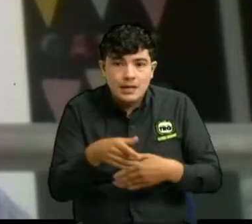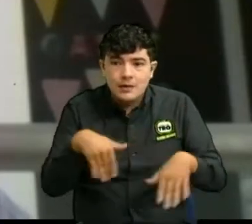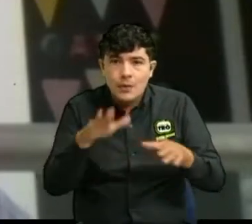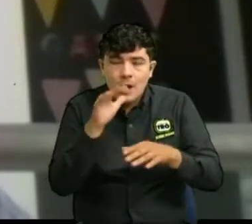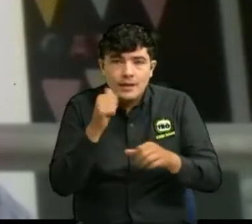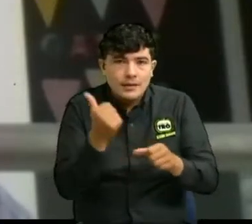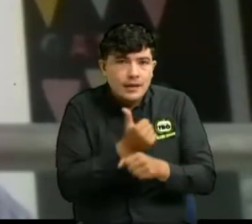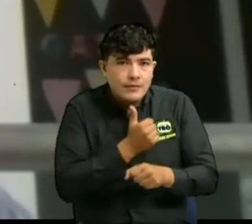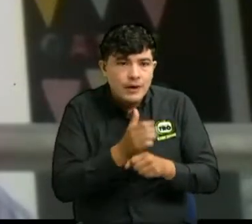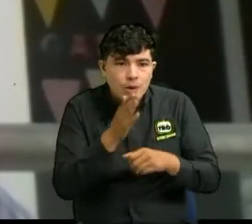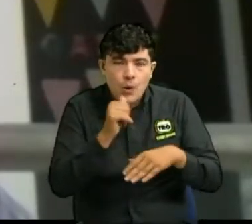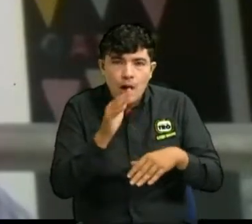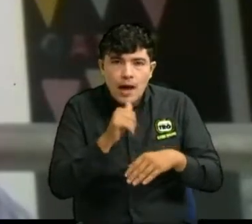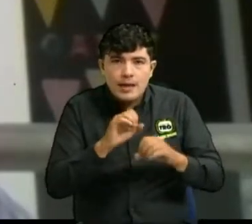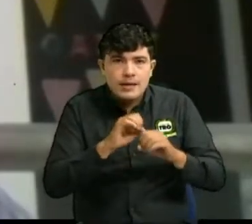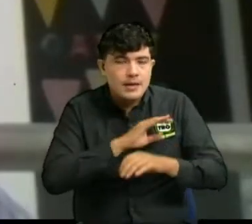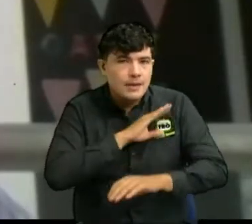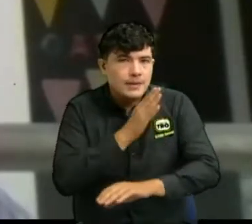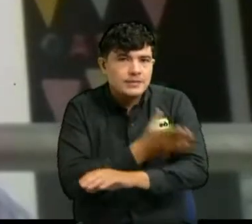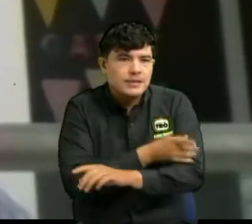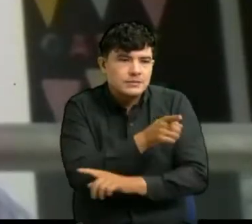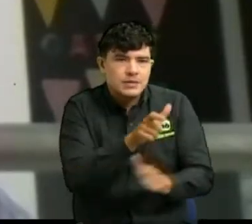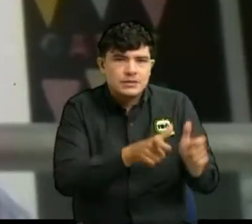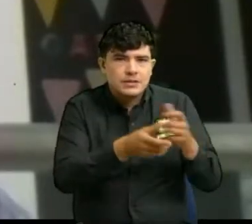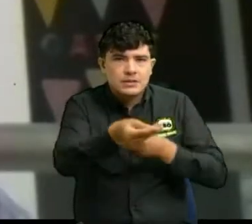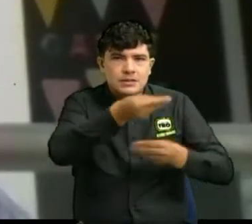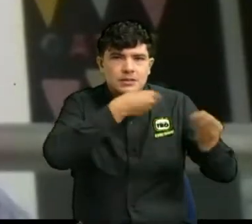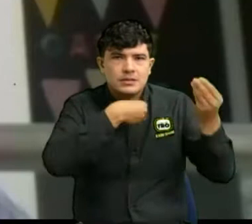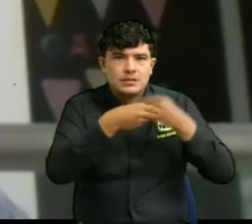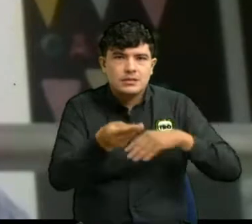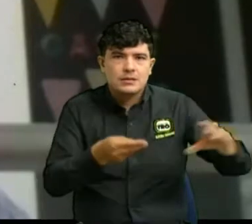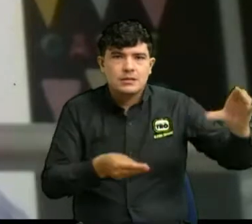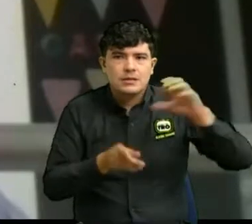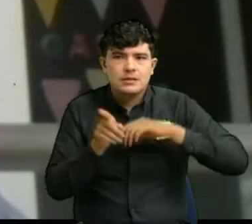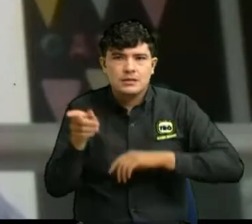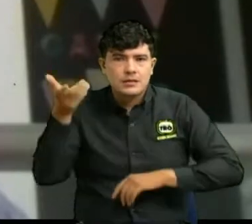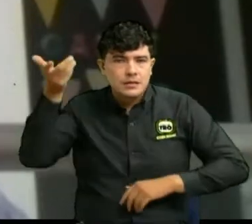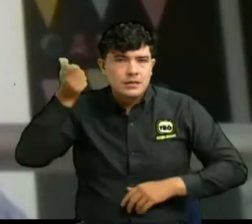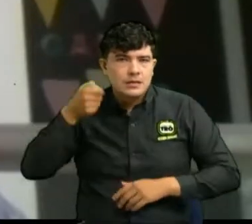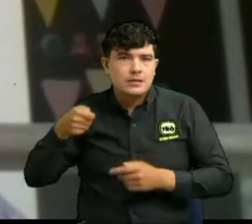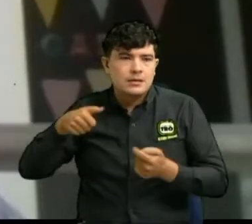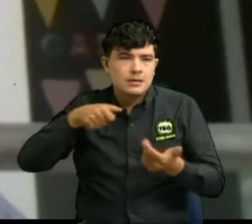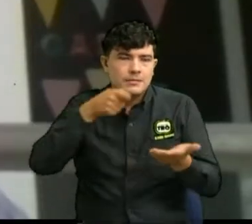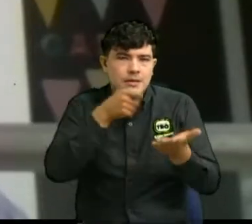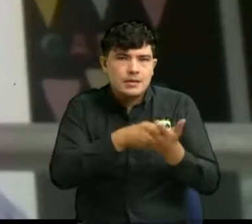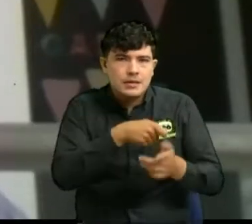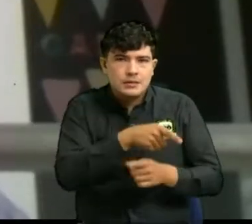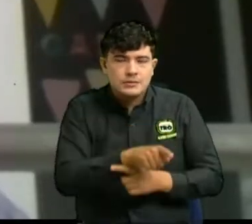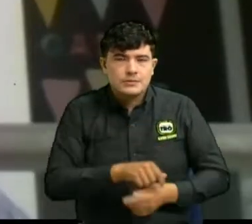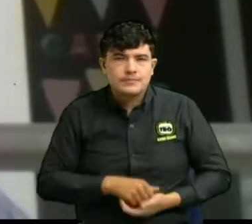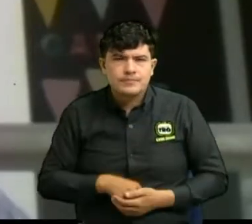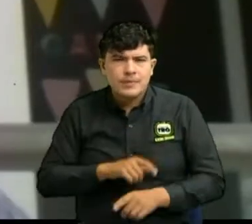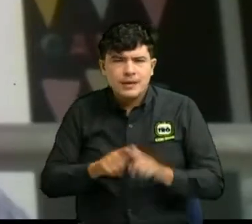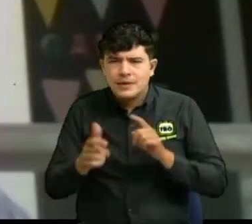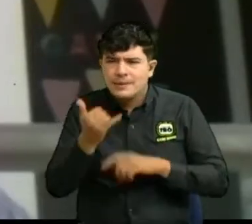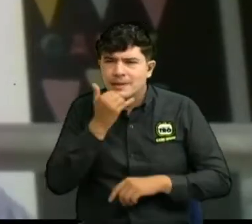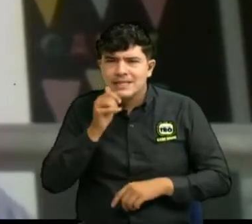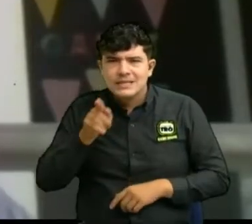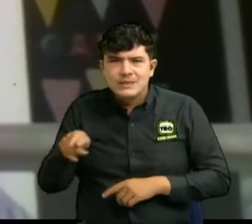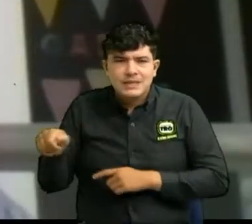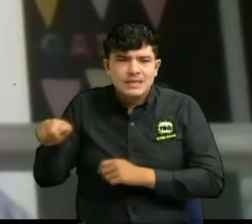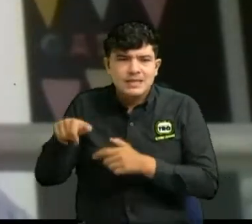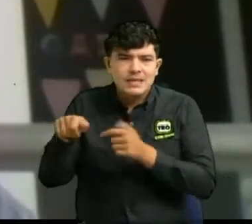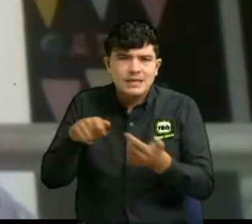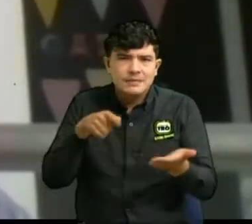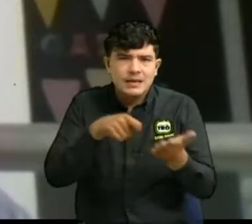tienen capacidad, cometen el desacierto de solicitar subsidio al Estado para cotizar. ¿Qué pasa cuando este subsidio